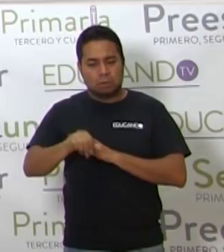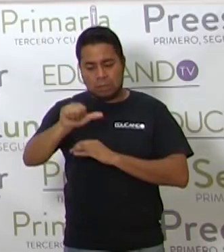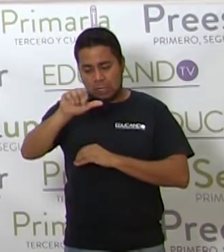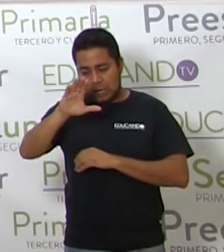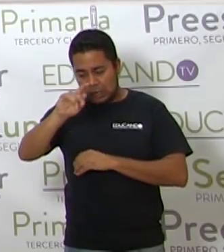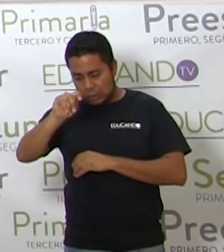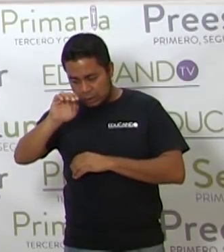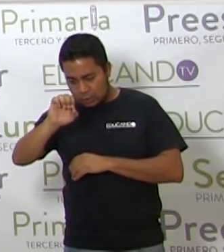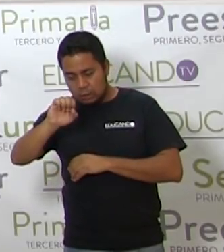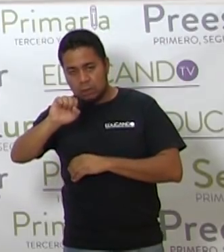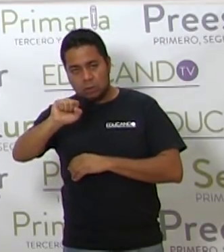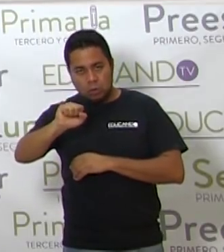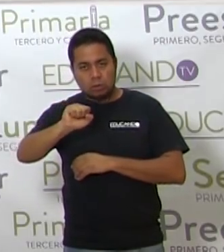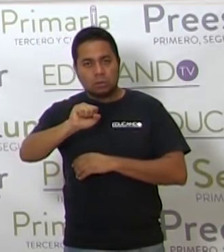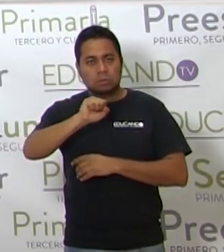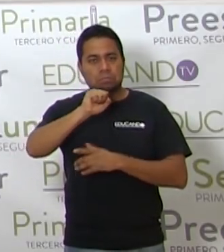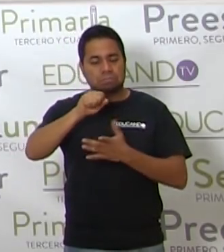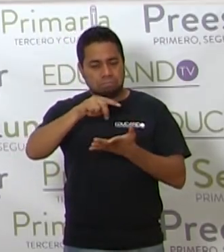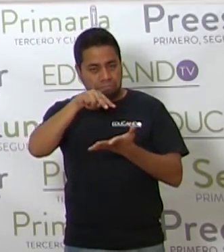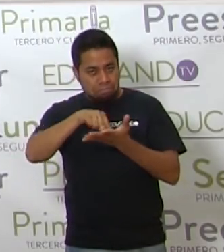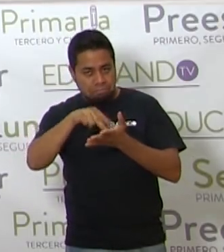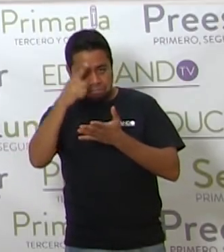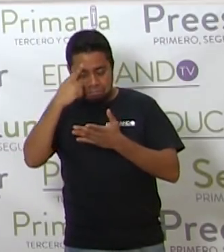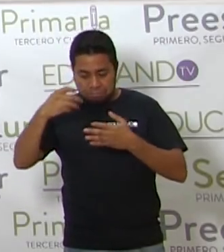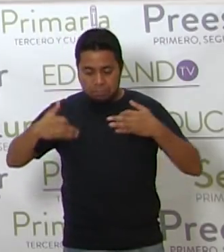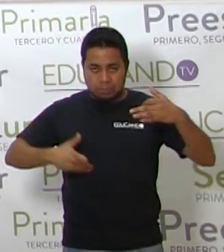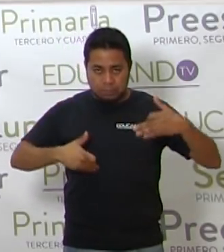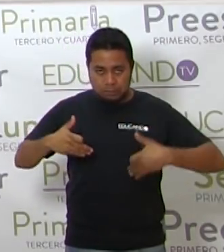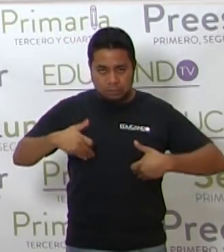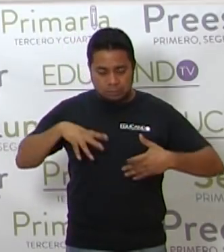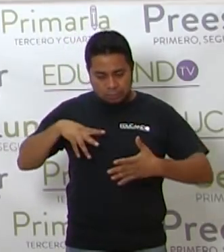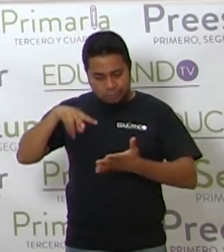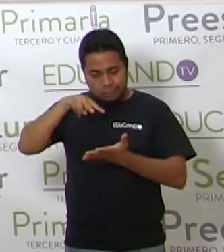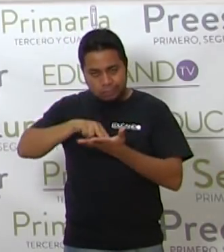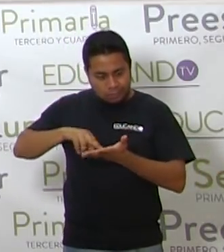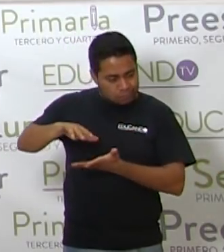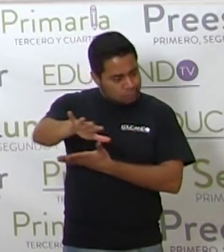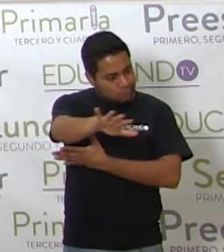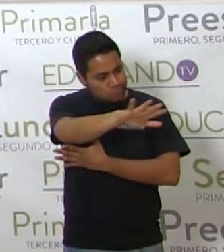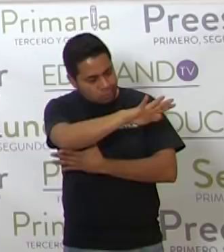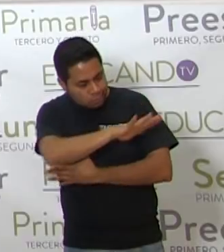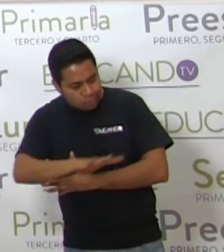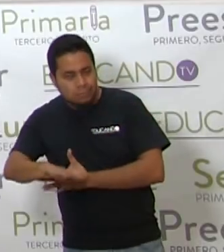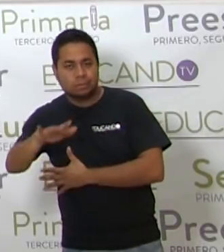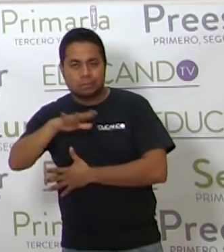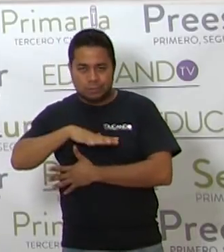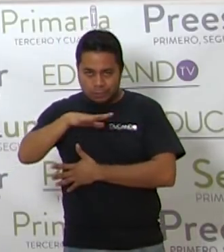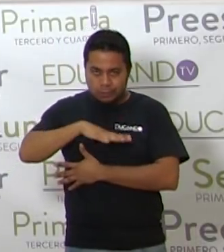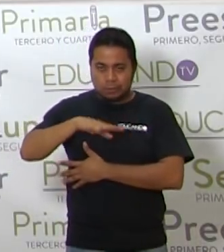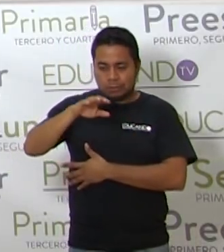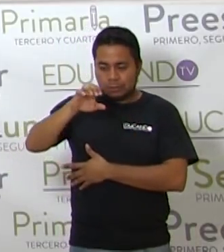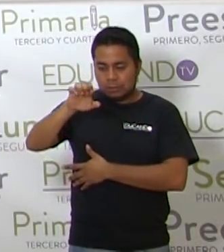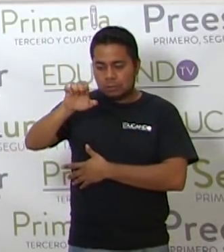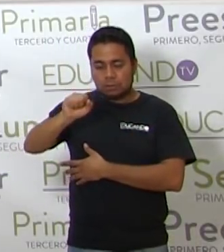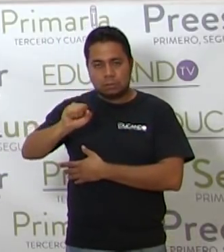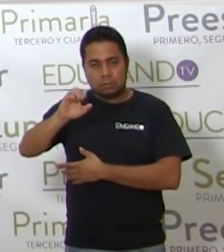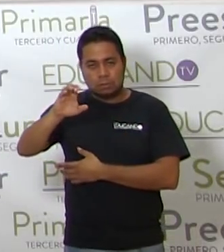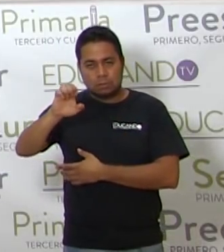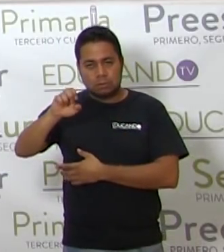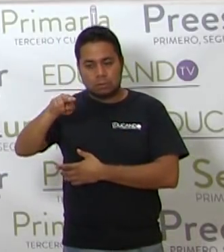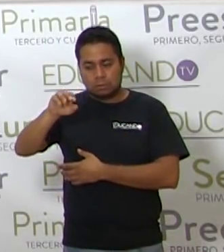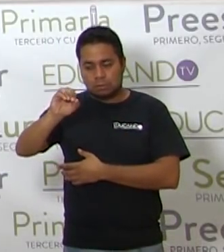los episodios en las obras de teatro, van a tener escenografías específicas.